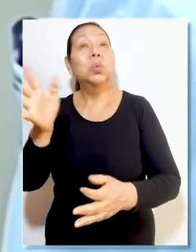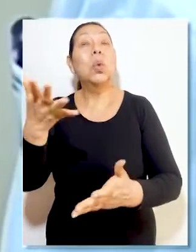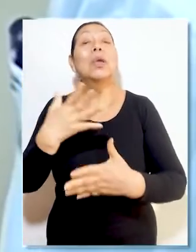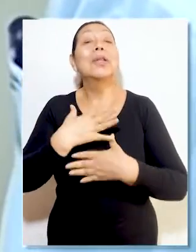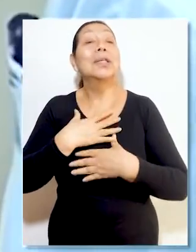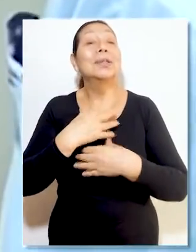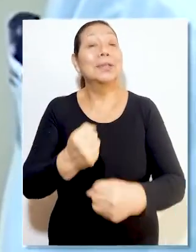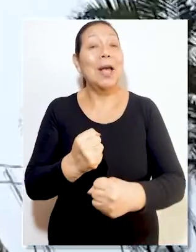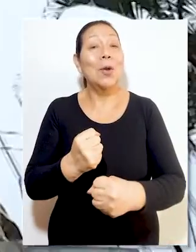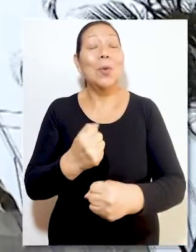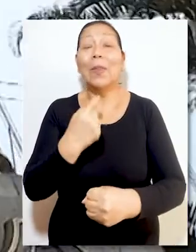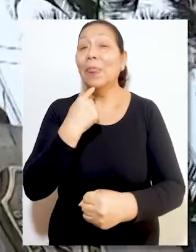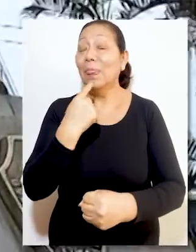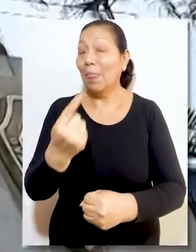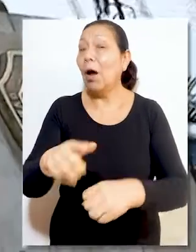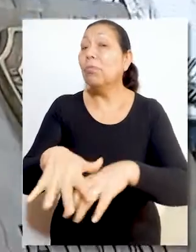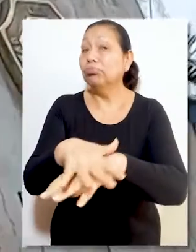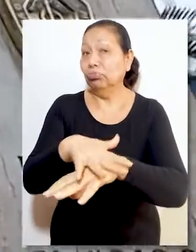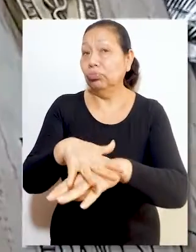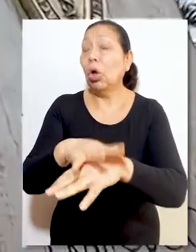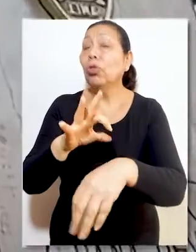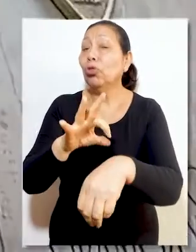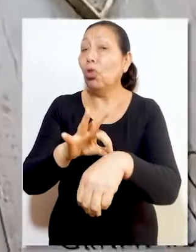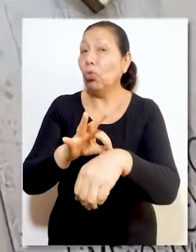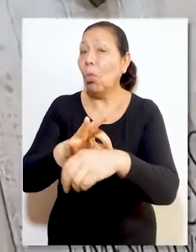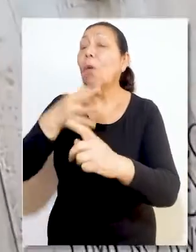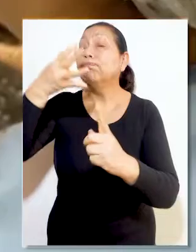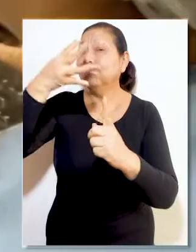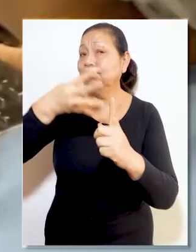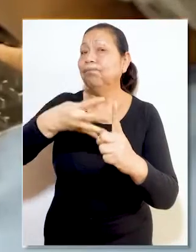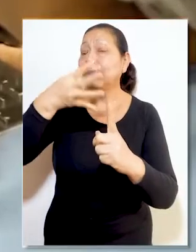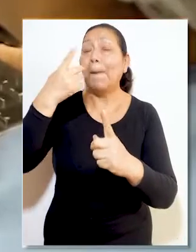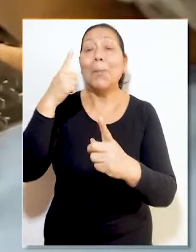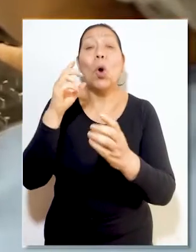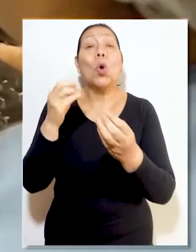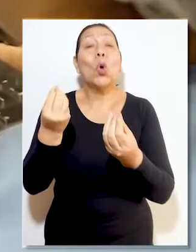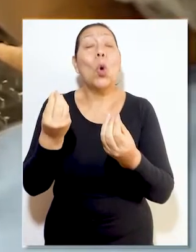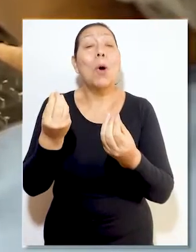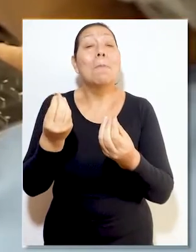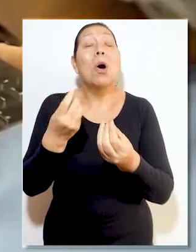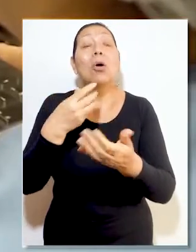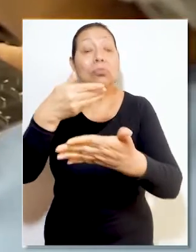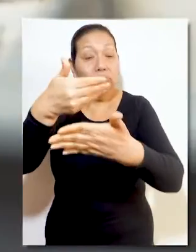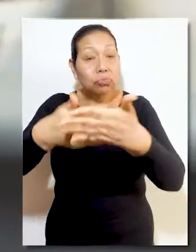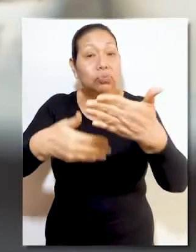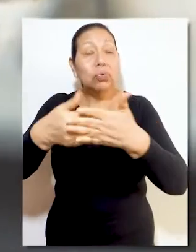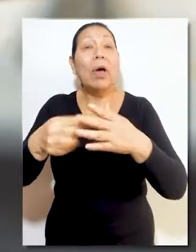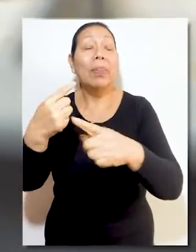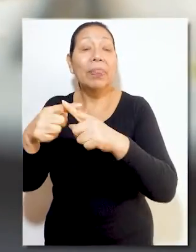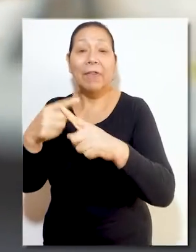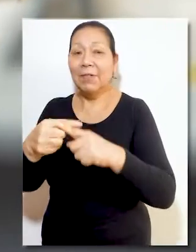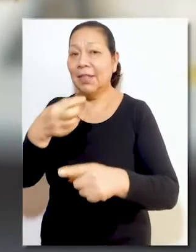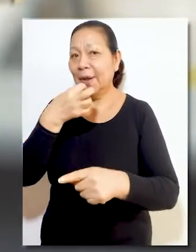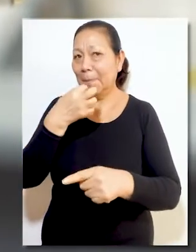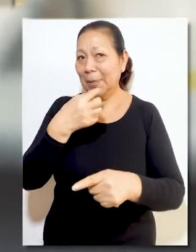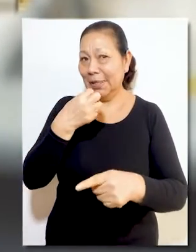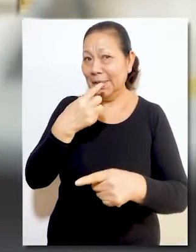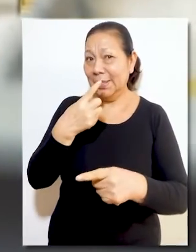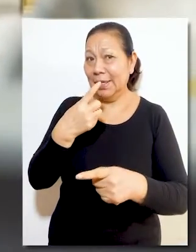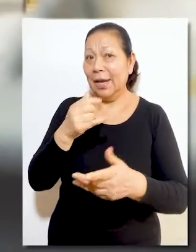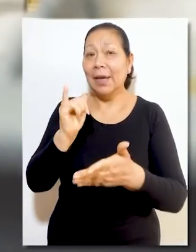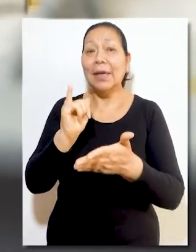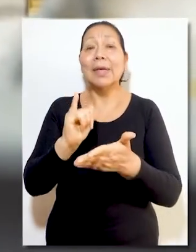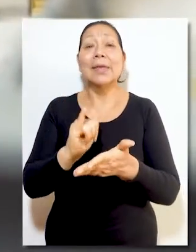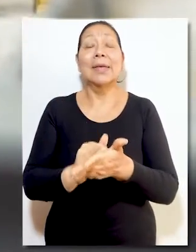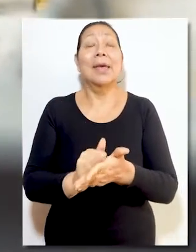se determine su real estado de salud y se le brinde los tratamientos médicos correspondientes, así como la prescripción de